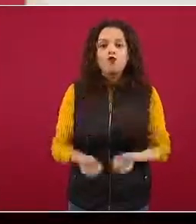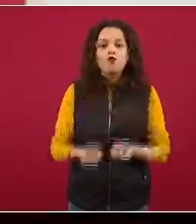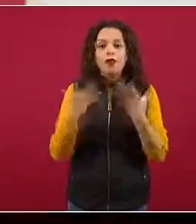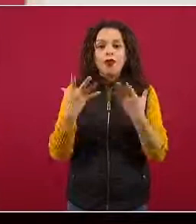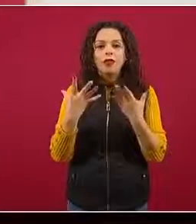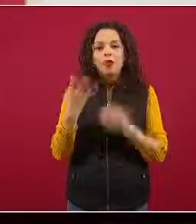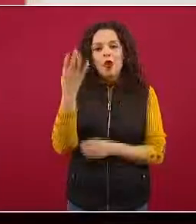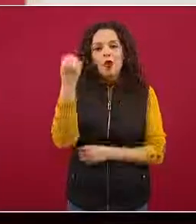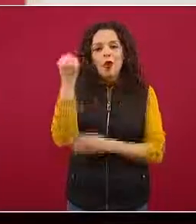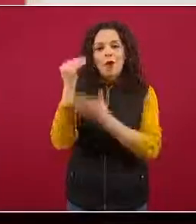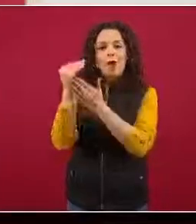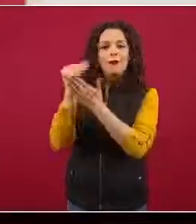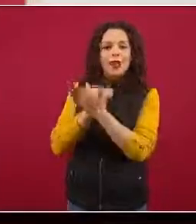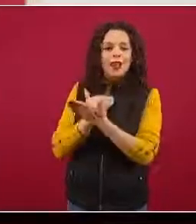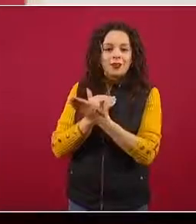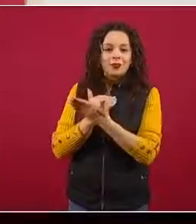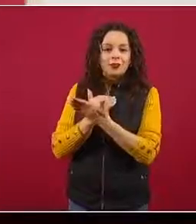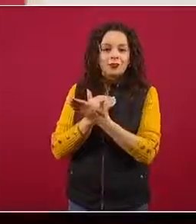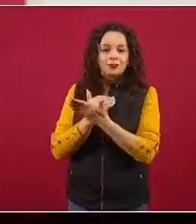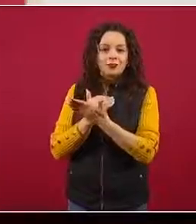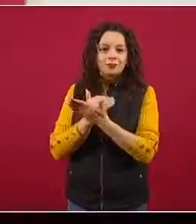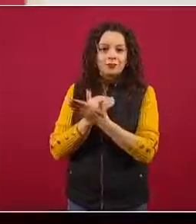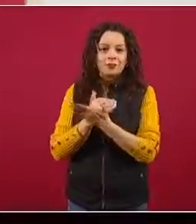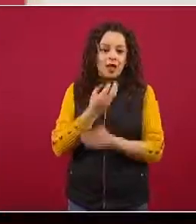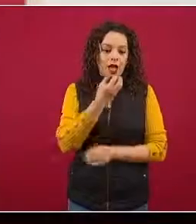9, es de 0 a 8.